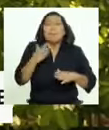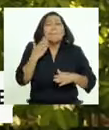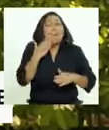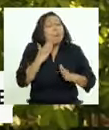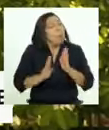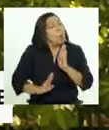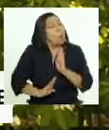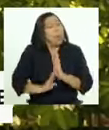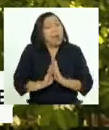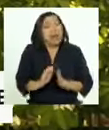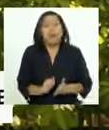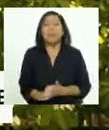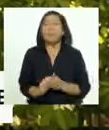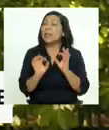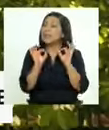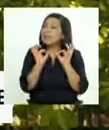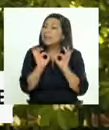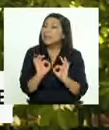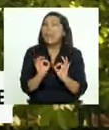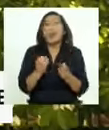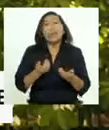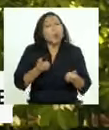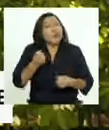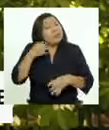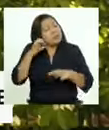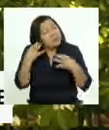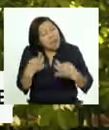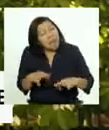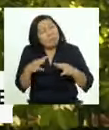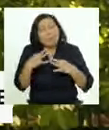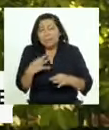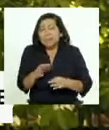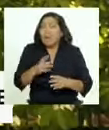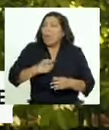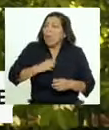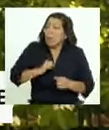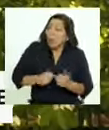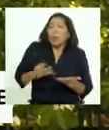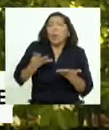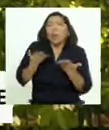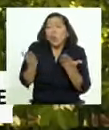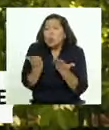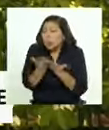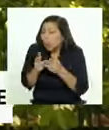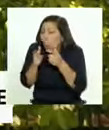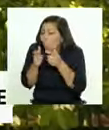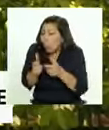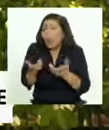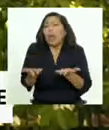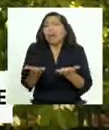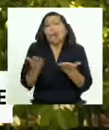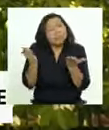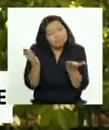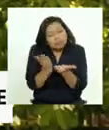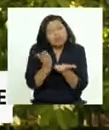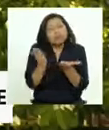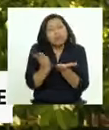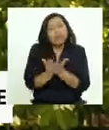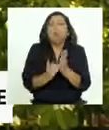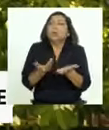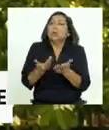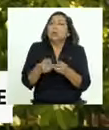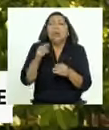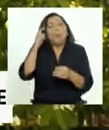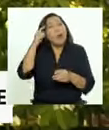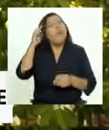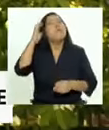madre siempre en esa lucha constante de que nuestros hijos estudien estudien se la